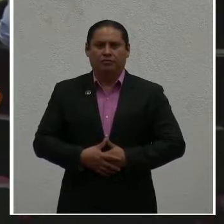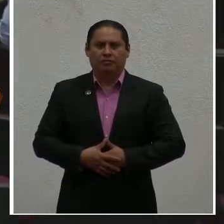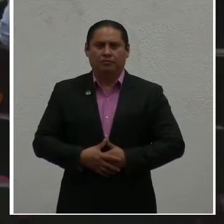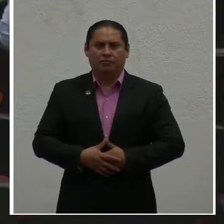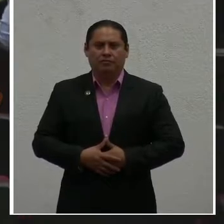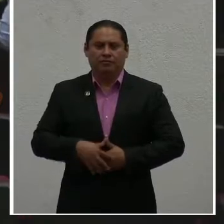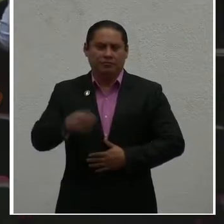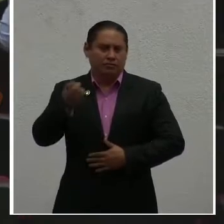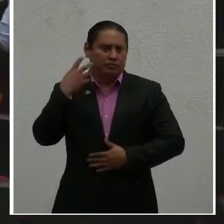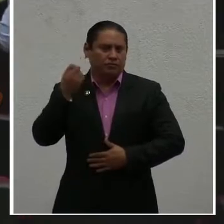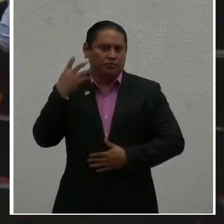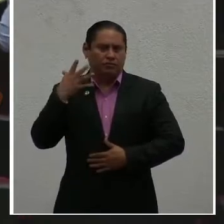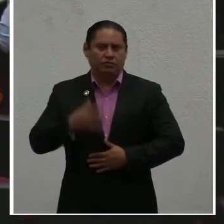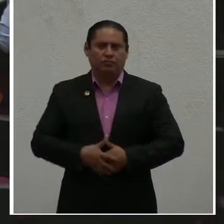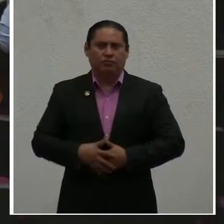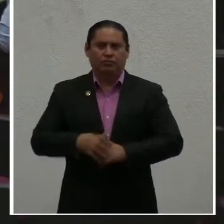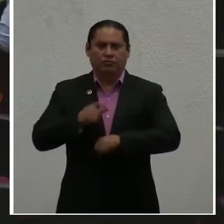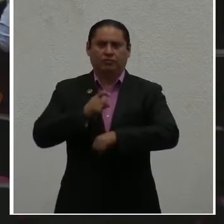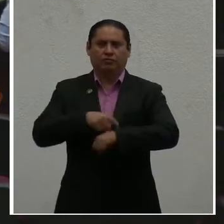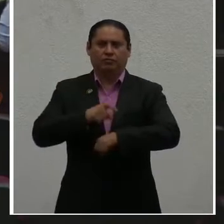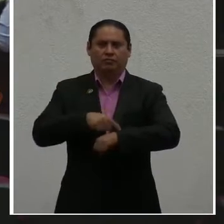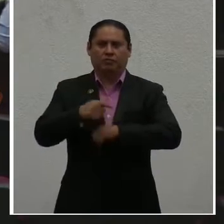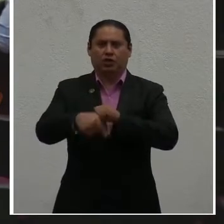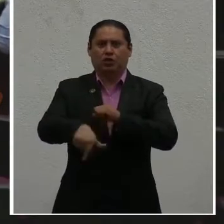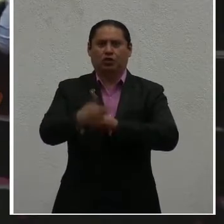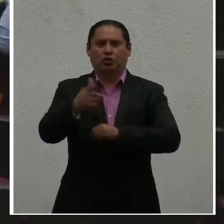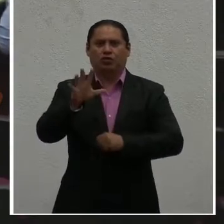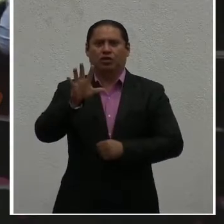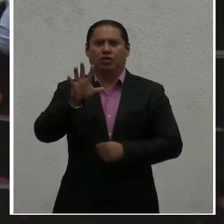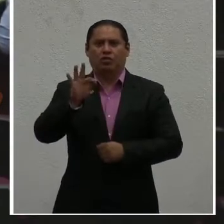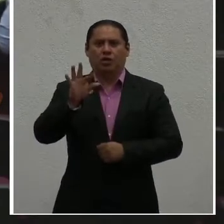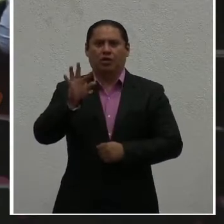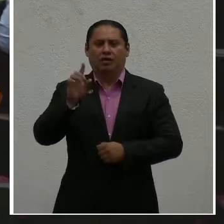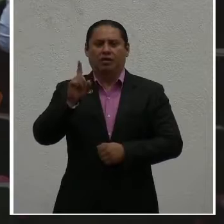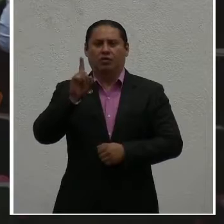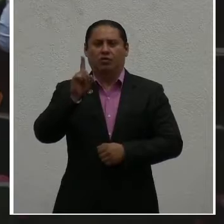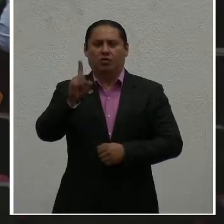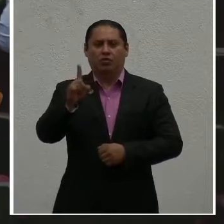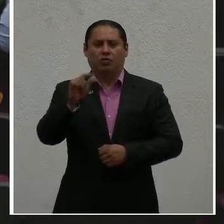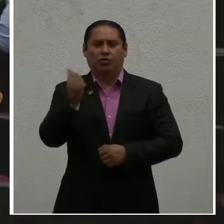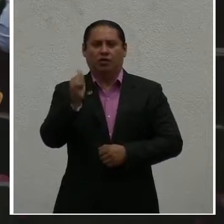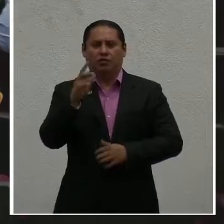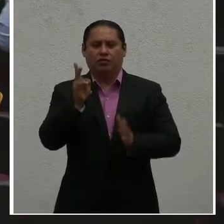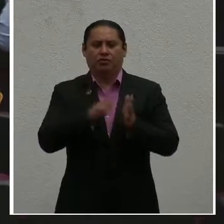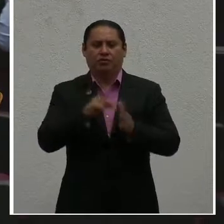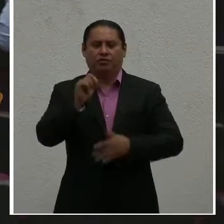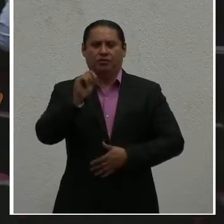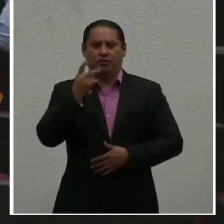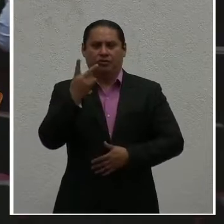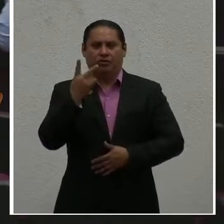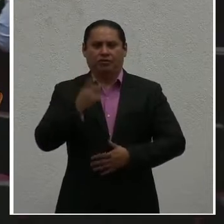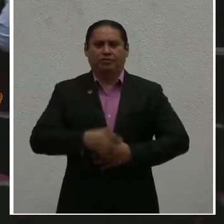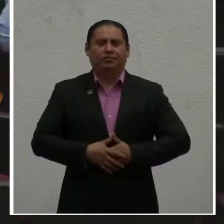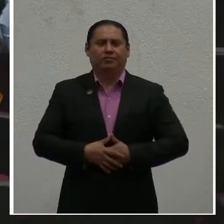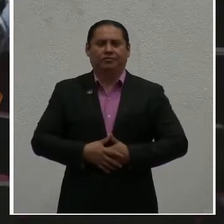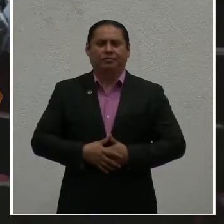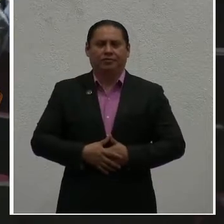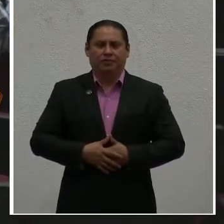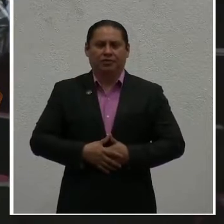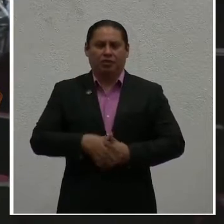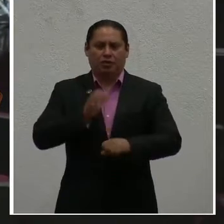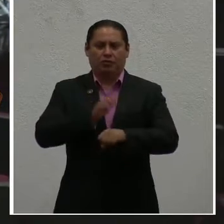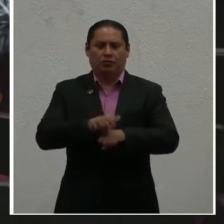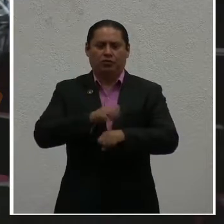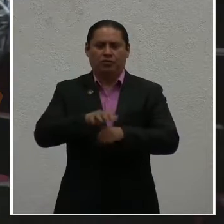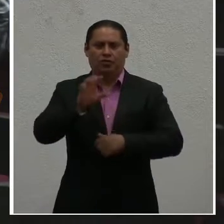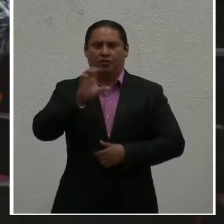Honorable Asamblea, siendo las 12:40 del día 1 de agosto del año 2022, la